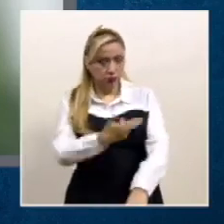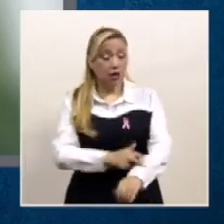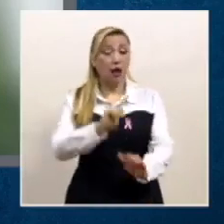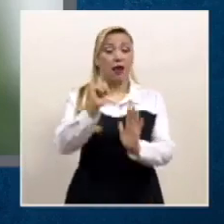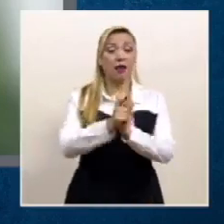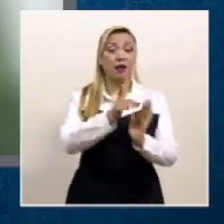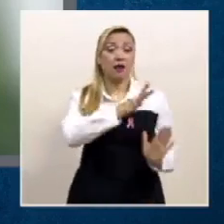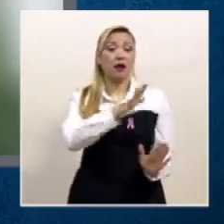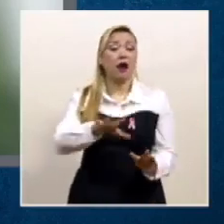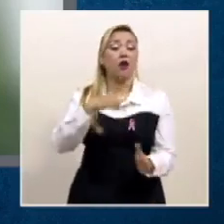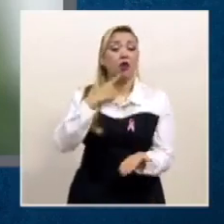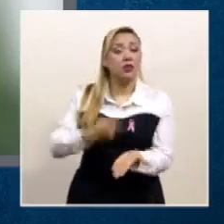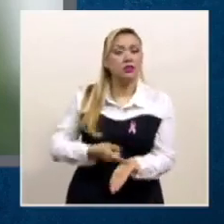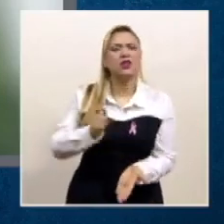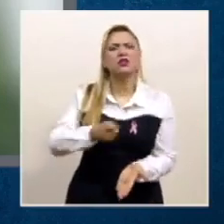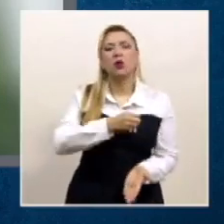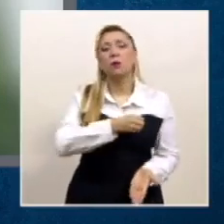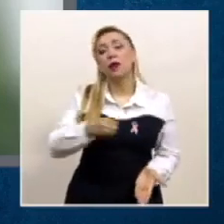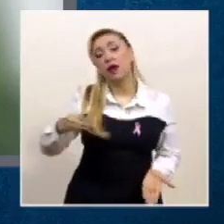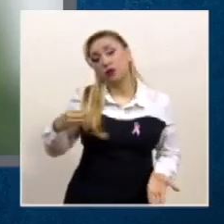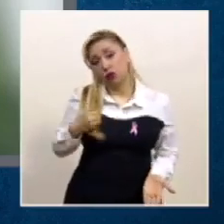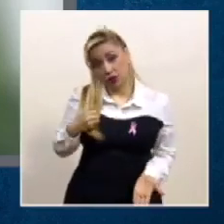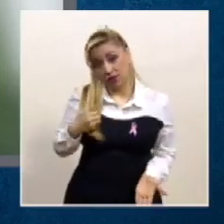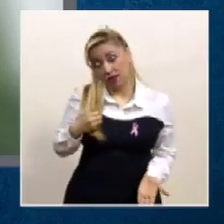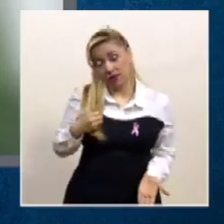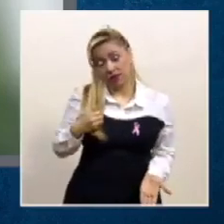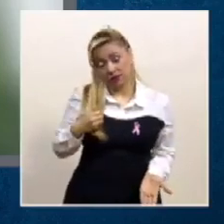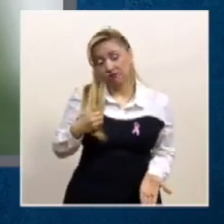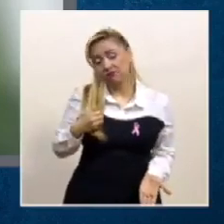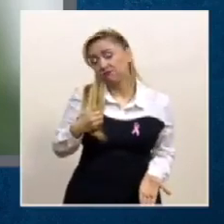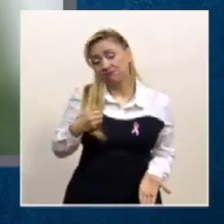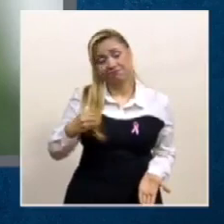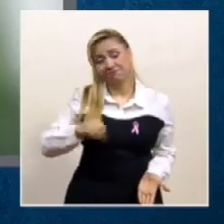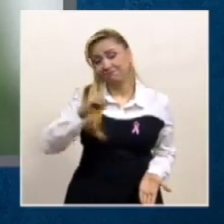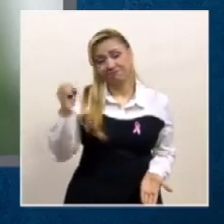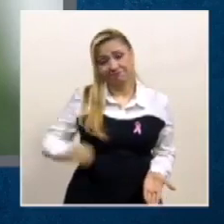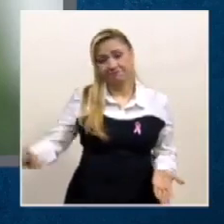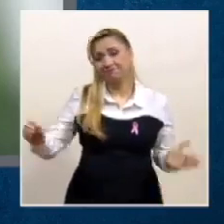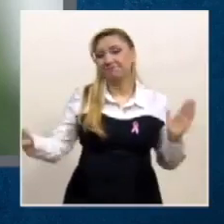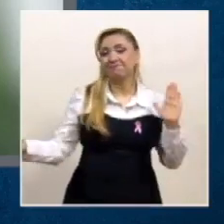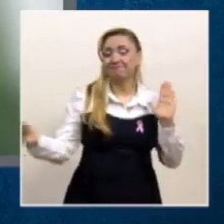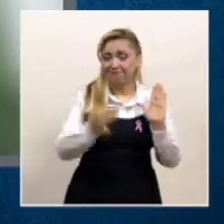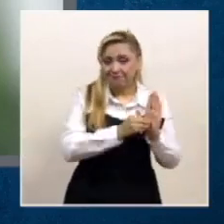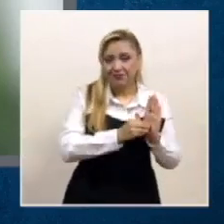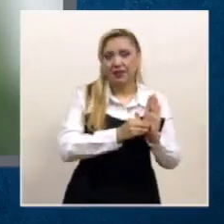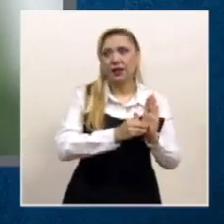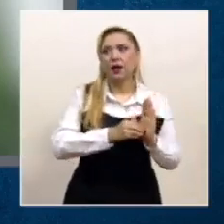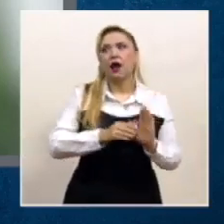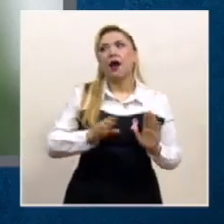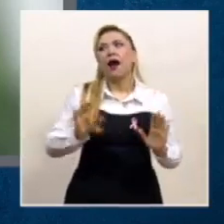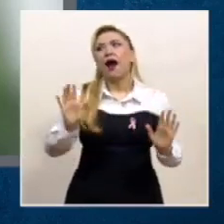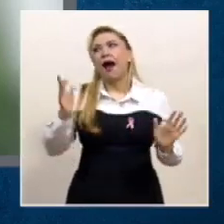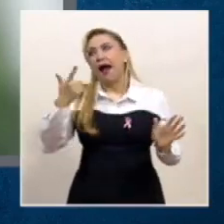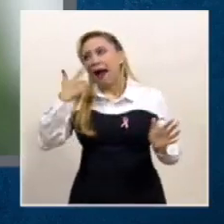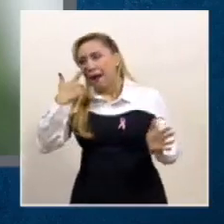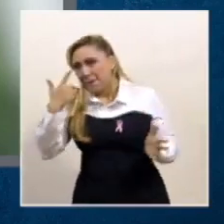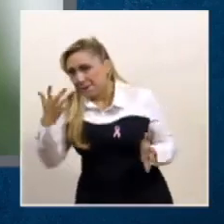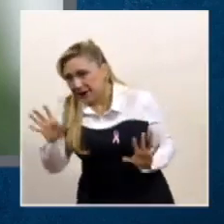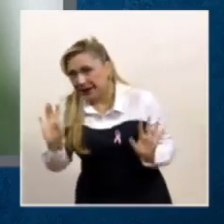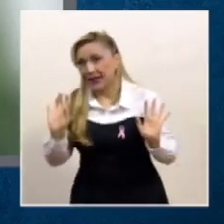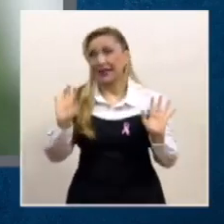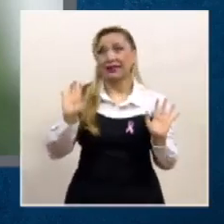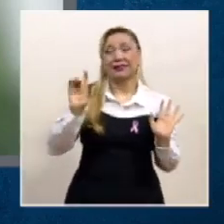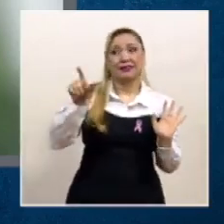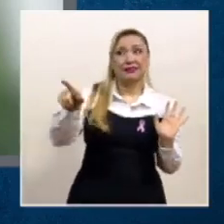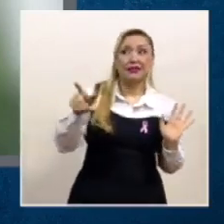la Convención, y es la obligatoriedad de estos ajustes de procedimiento, ¿no? No están sujetos a la